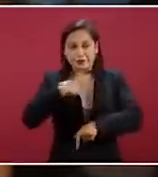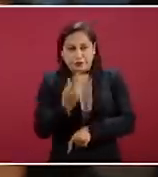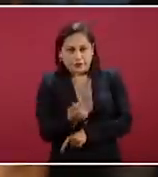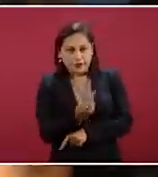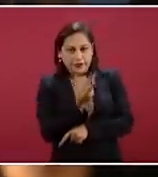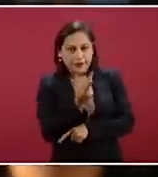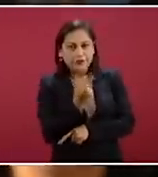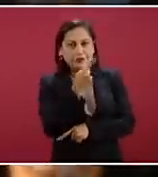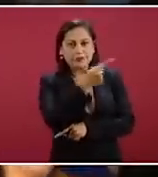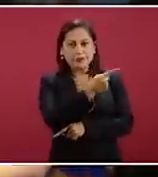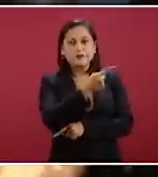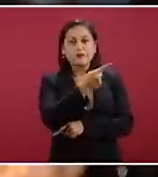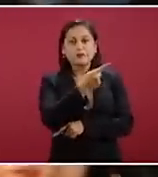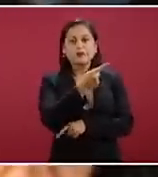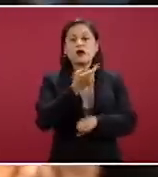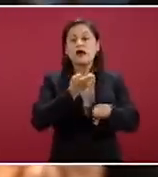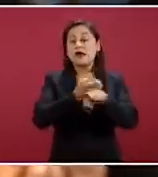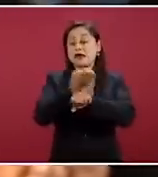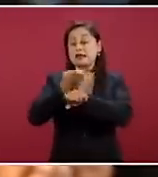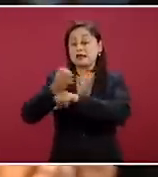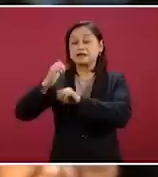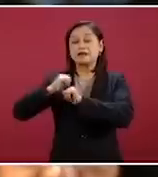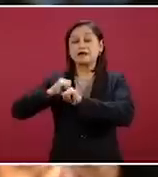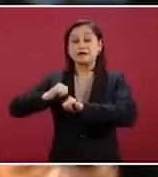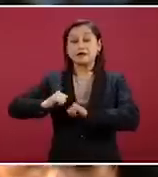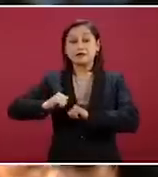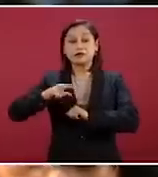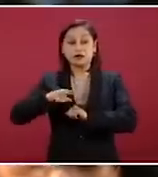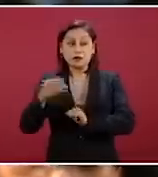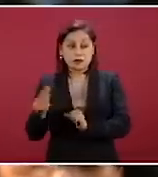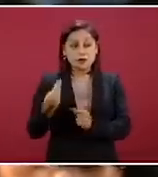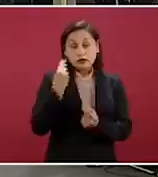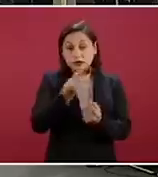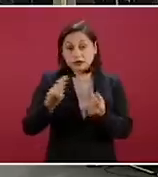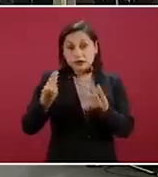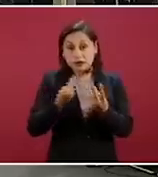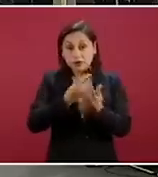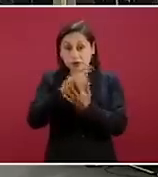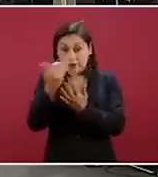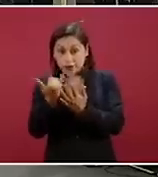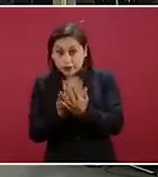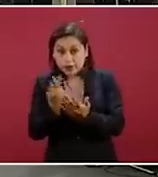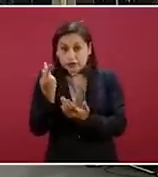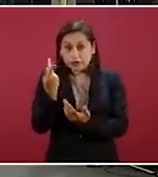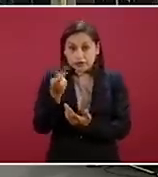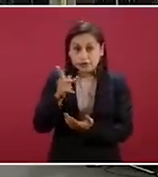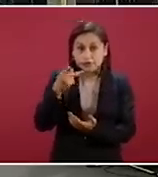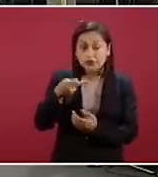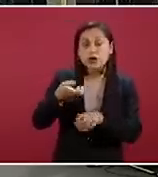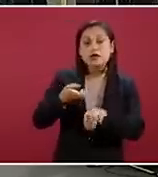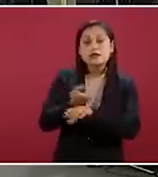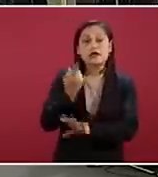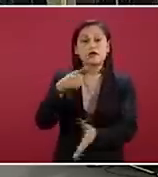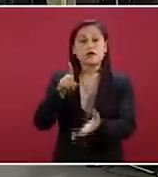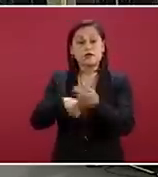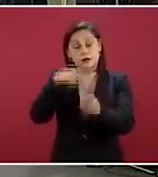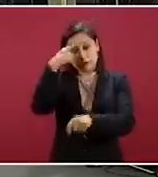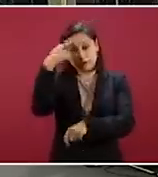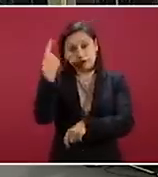sus uno o dos proyectos emblemáticos de infraestructura. Sí, yo también quiero